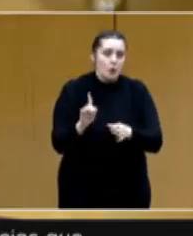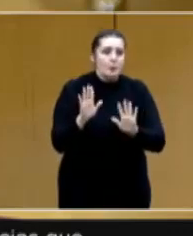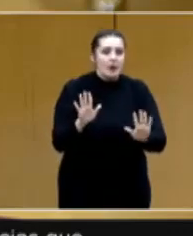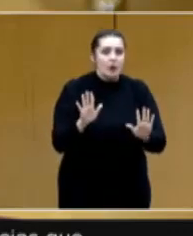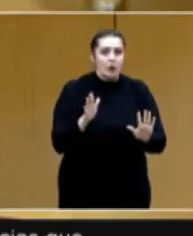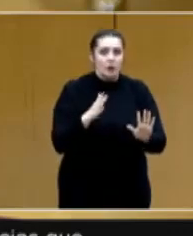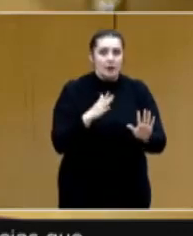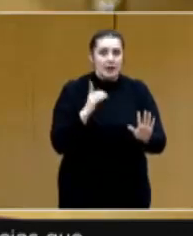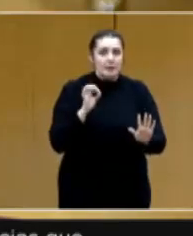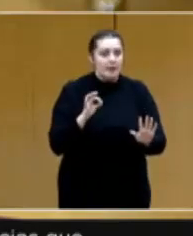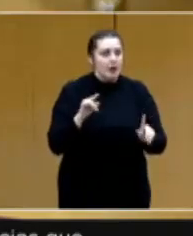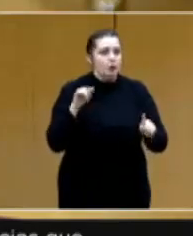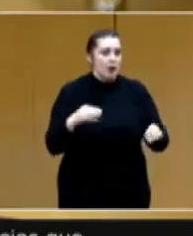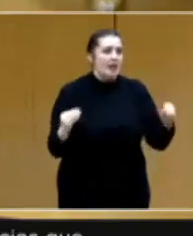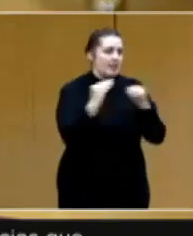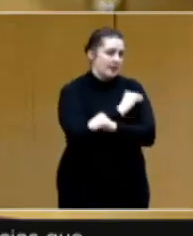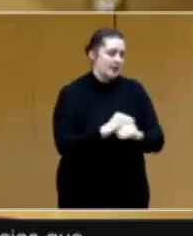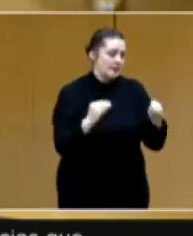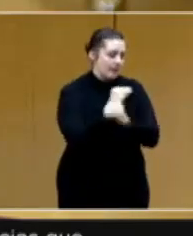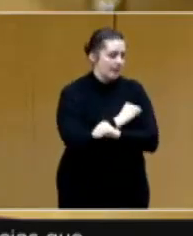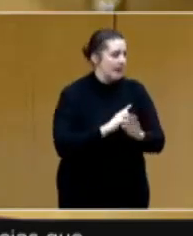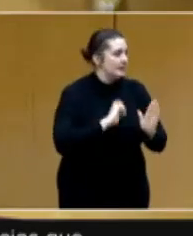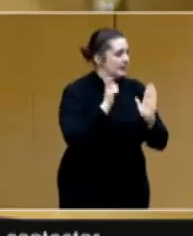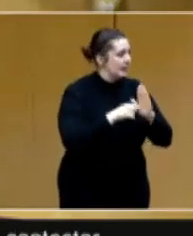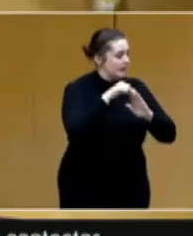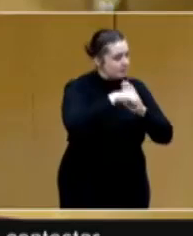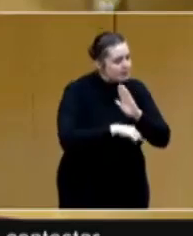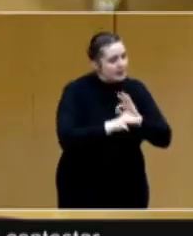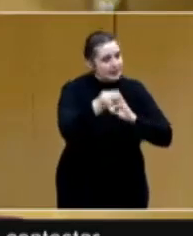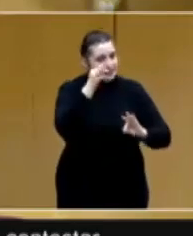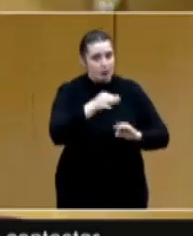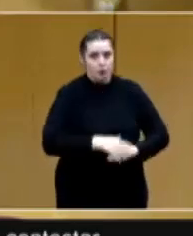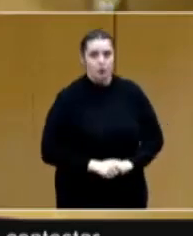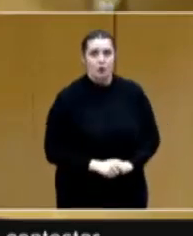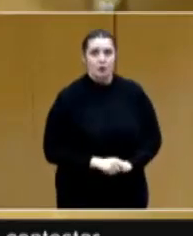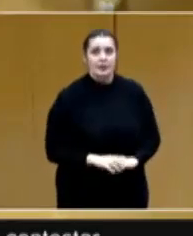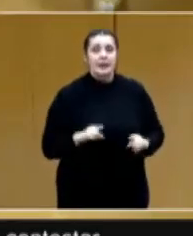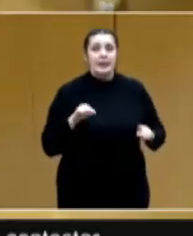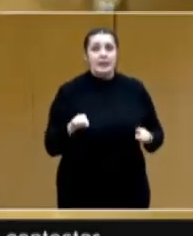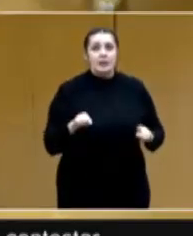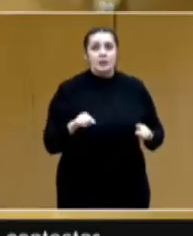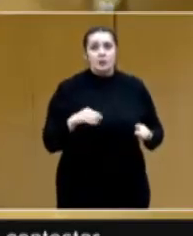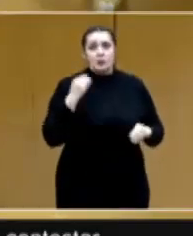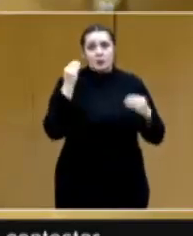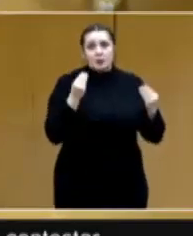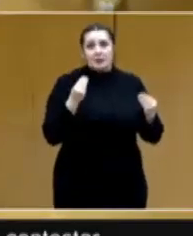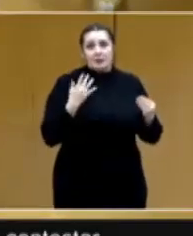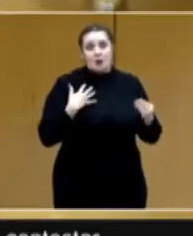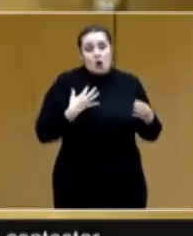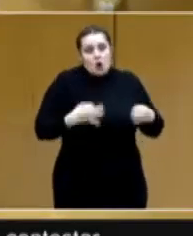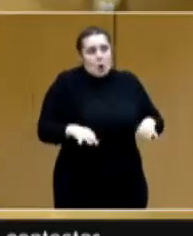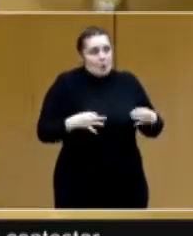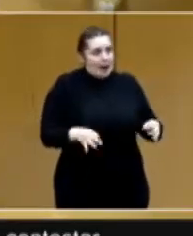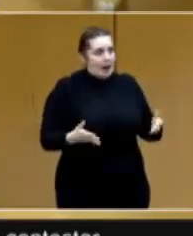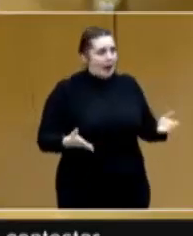está viendo discrepancias en torno al desarrollo de la ley esto es digamos más o menos natural Es verdad que